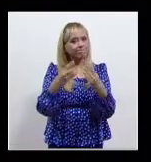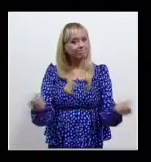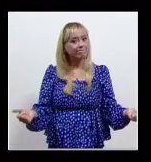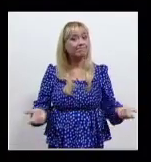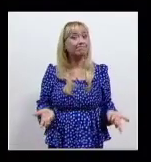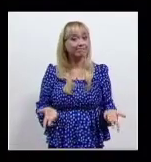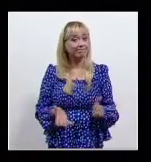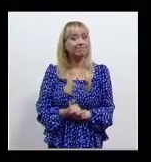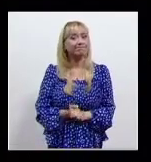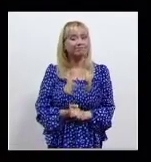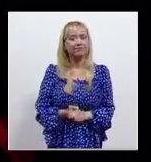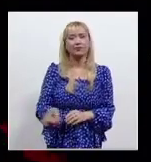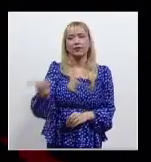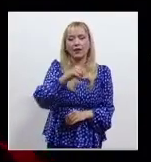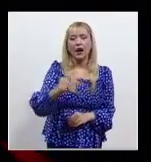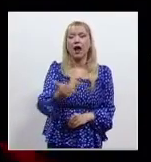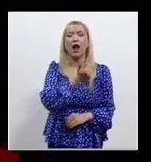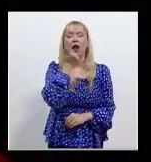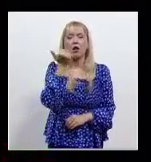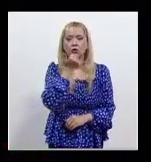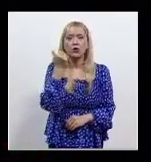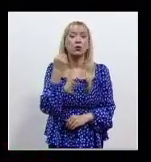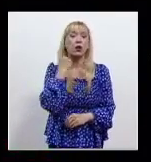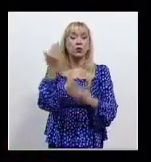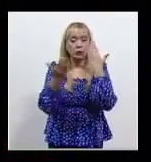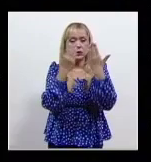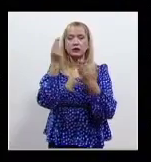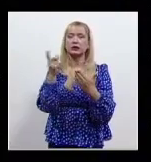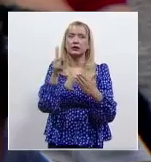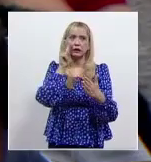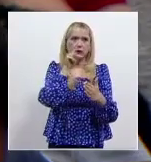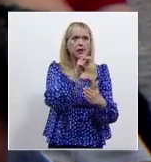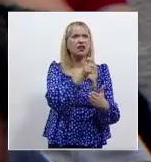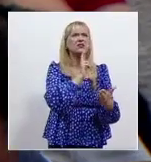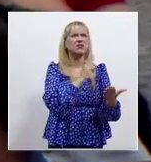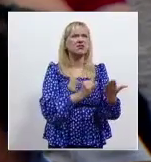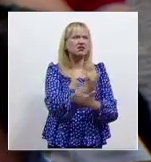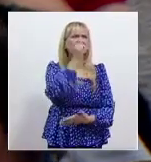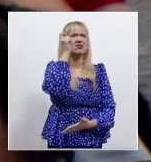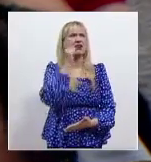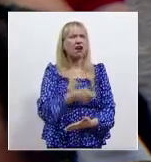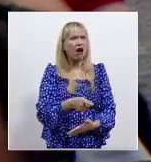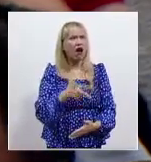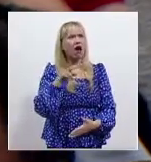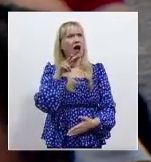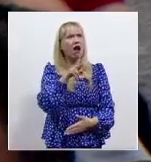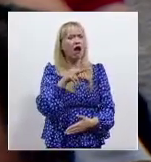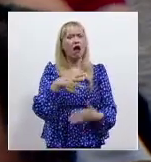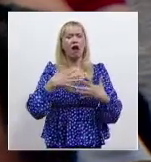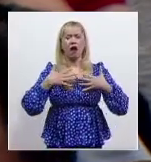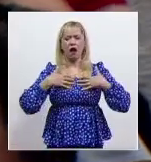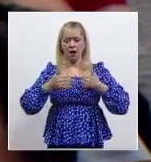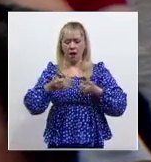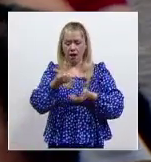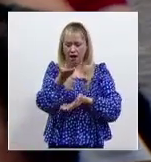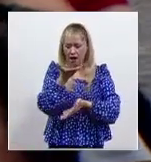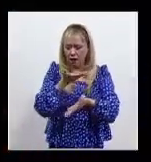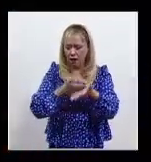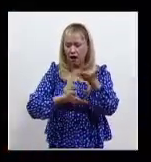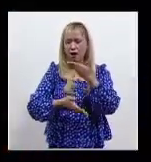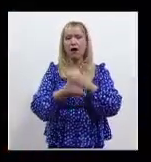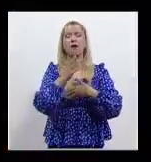de Derecho conocer las sentencias de la Corte, promover la tolerancia y el desarrollo humano y dejar las cosas mejor de cómo las